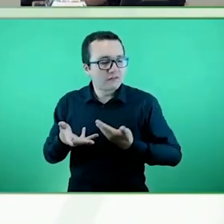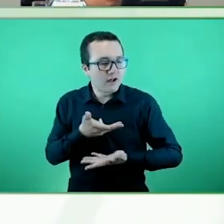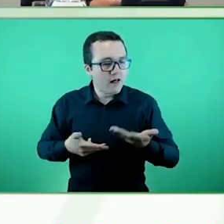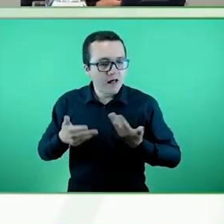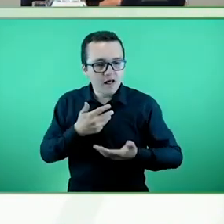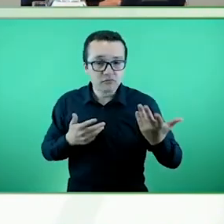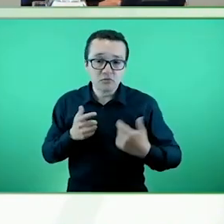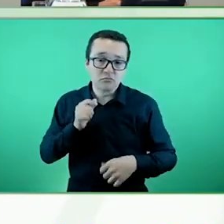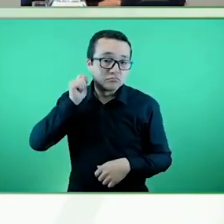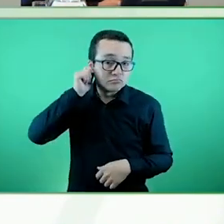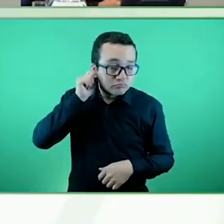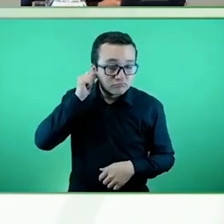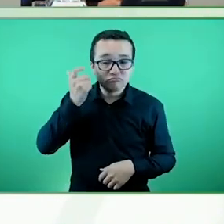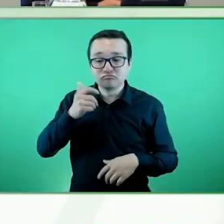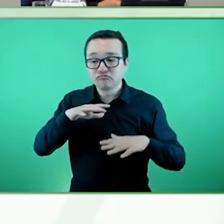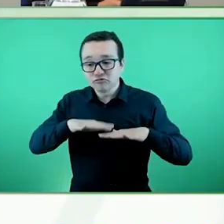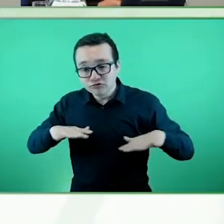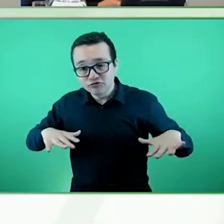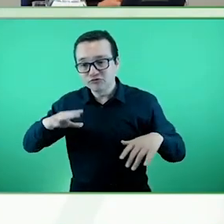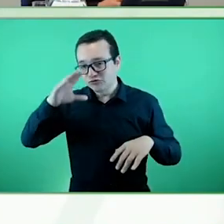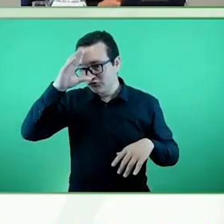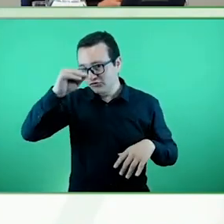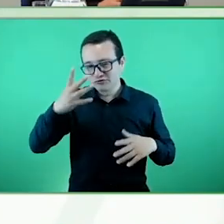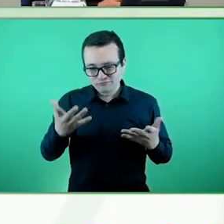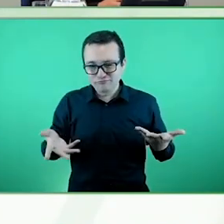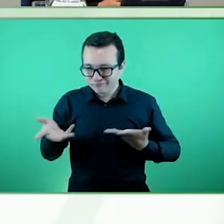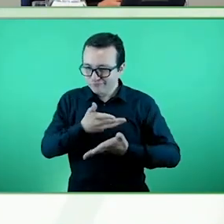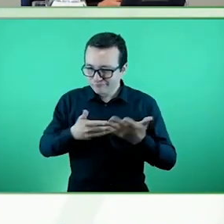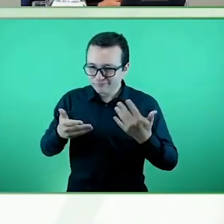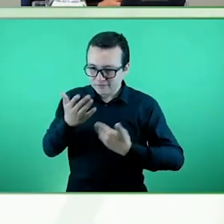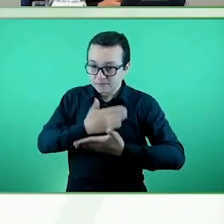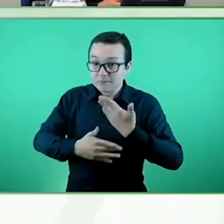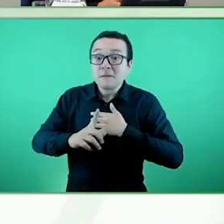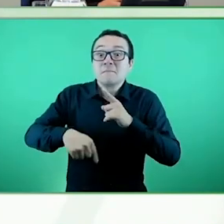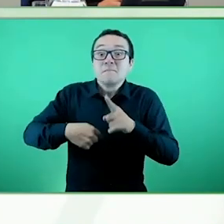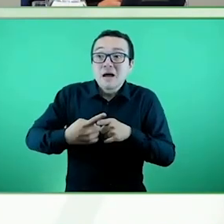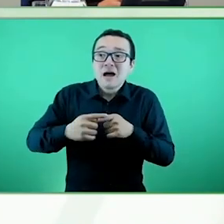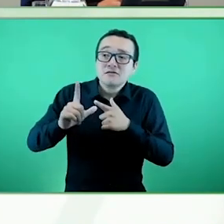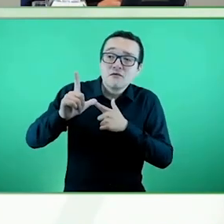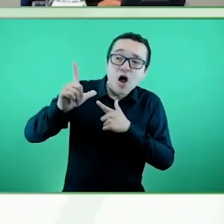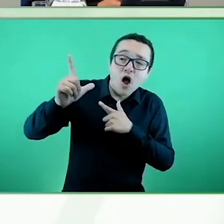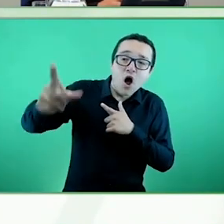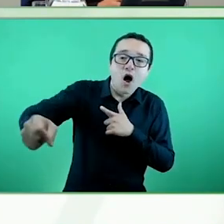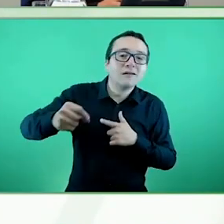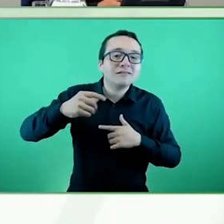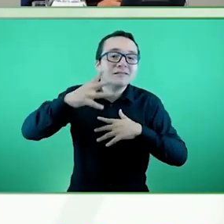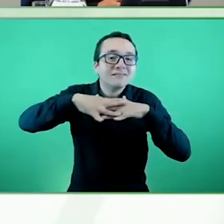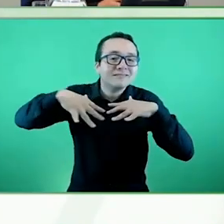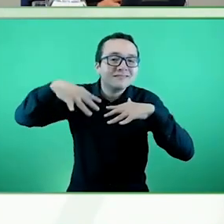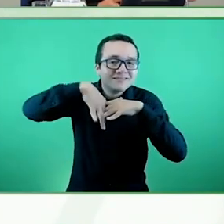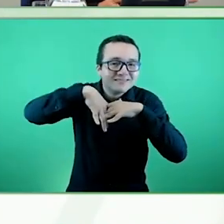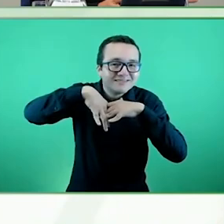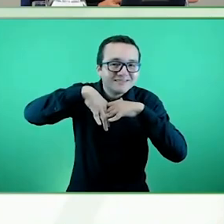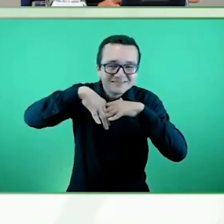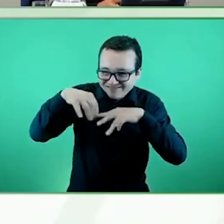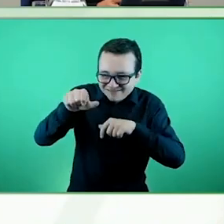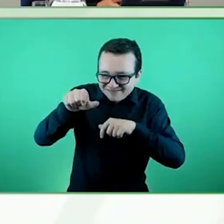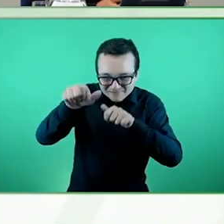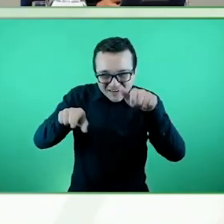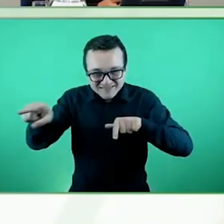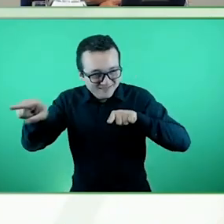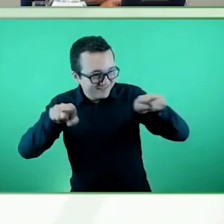aquellas personas que también están en zonas más remotas, los pueblos indígenas o en zonas rurales como del Gran